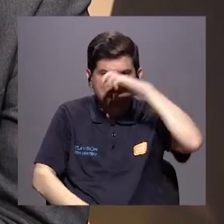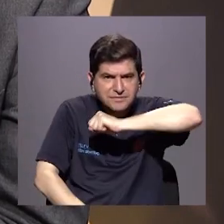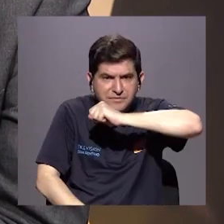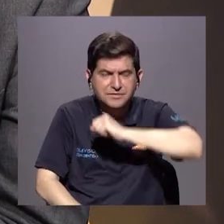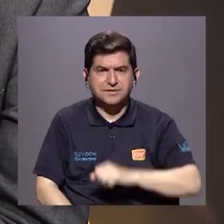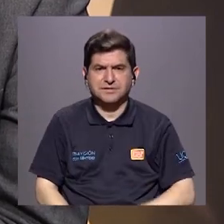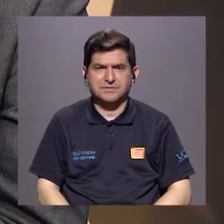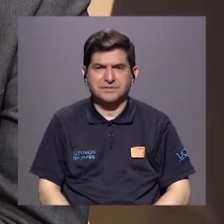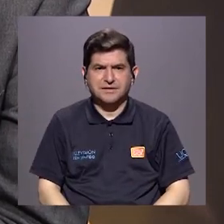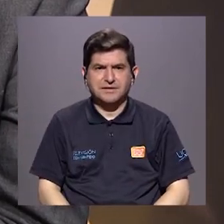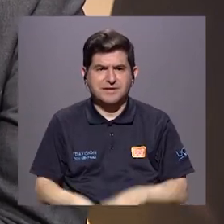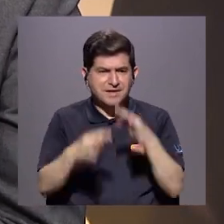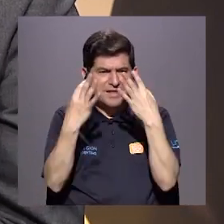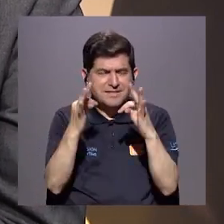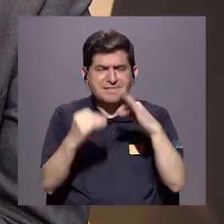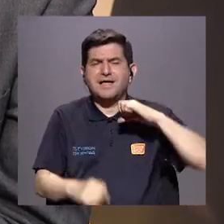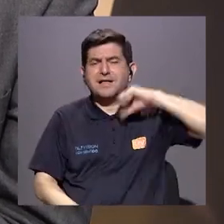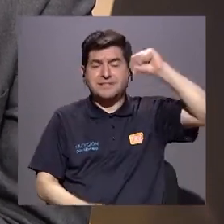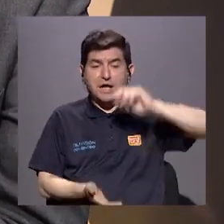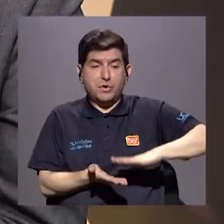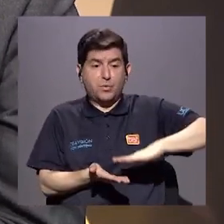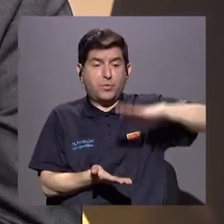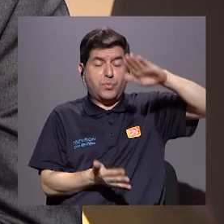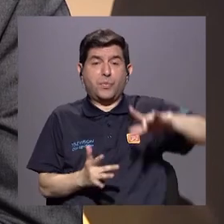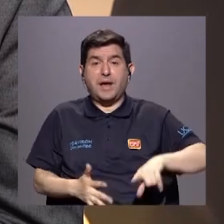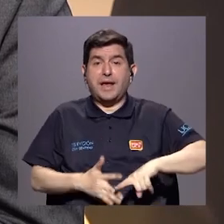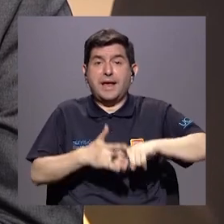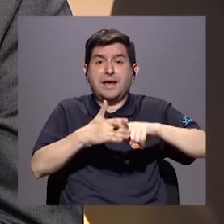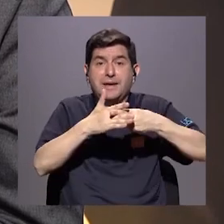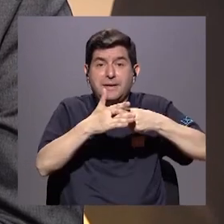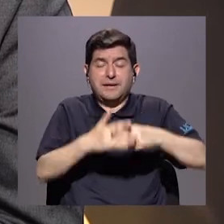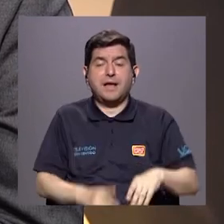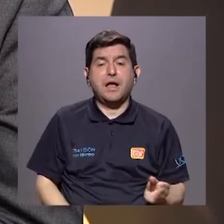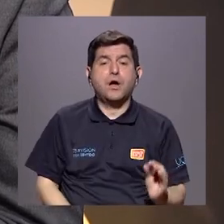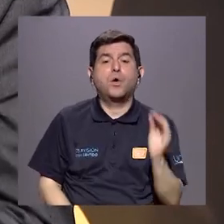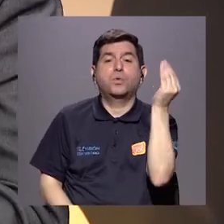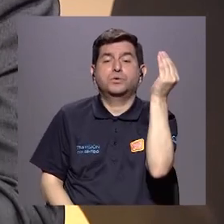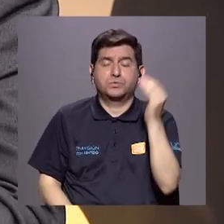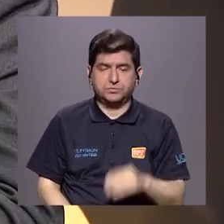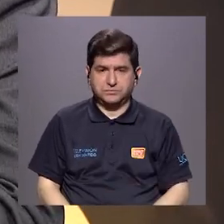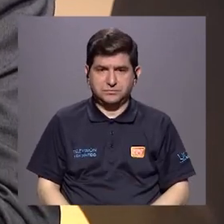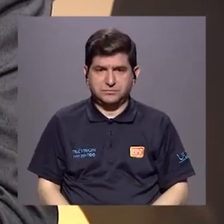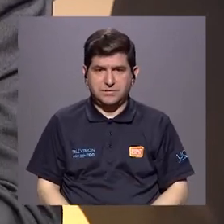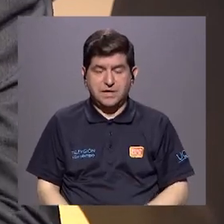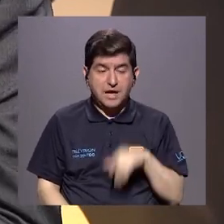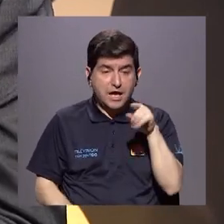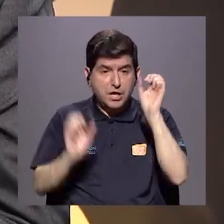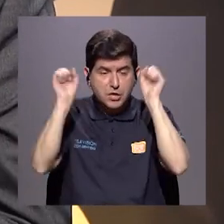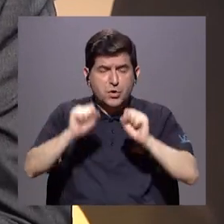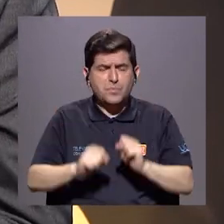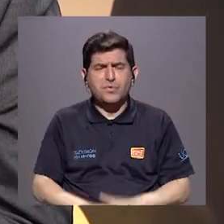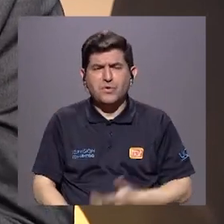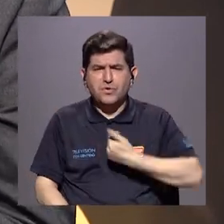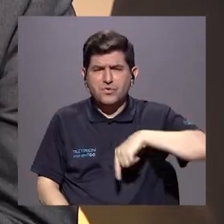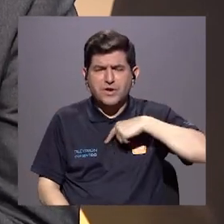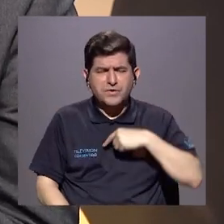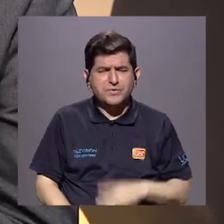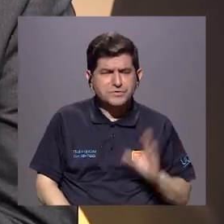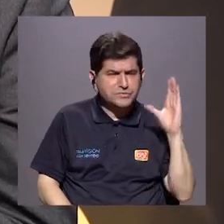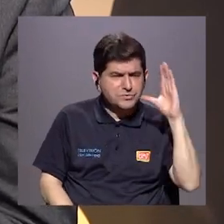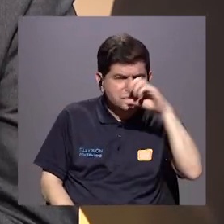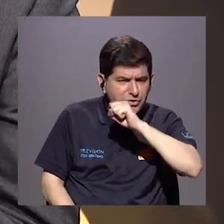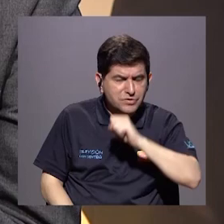el digamos los intentos de suicidio se disparan particularmente en la adolescencia y por tanto eso lo podemos detectar e